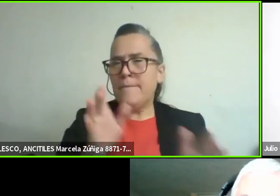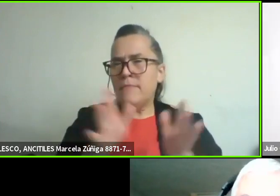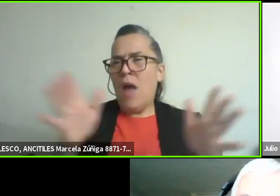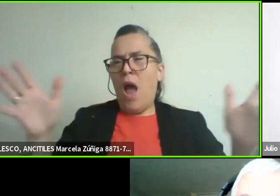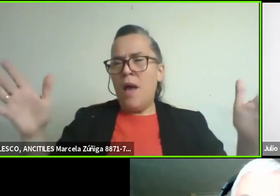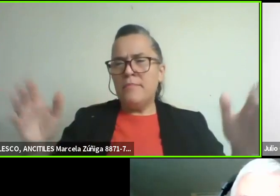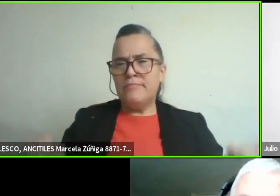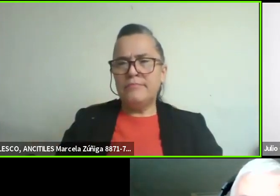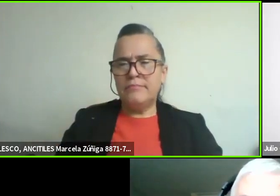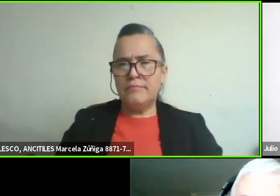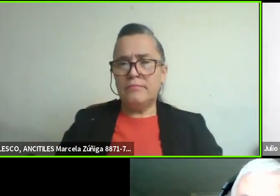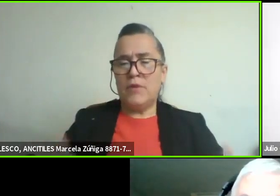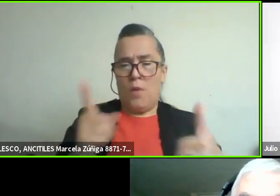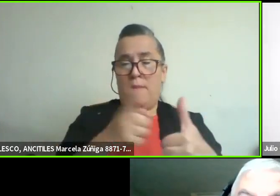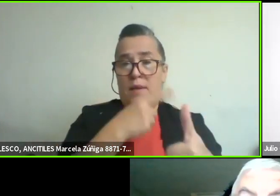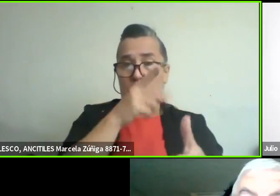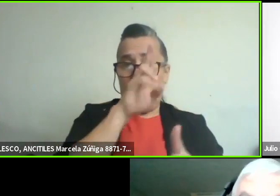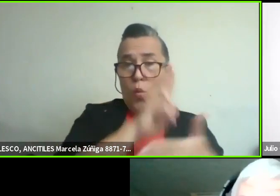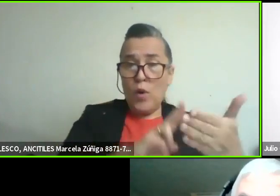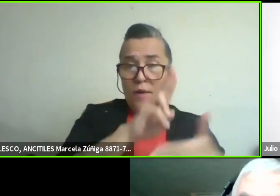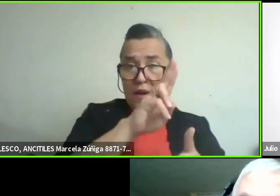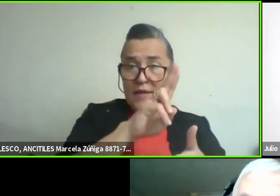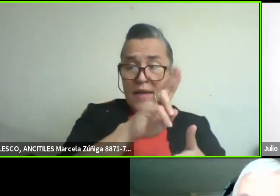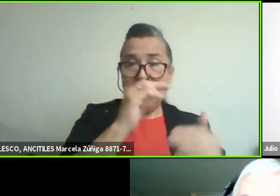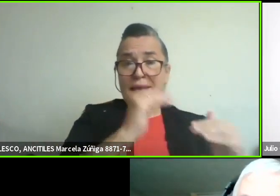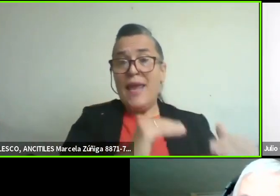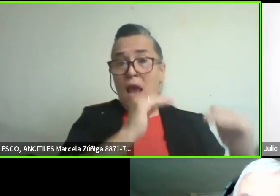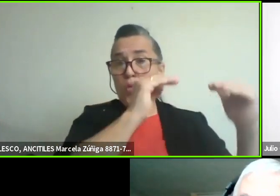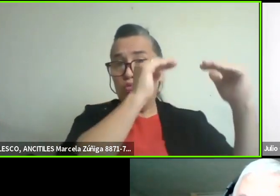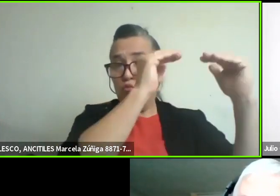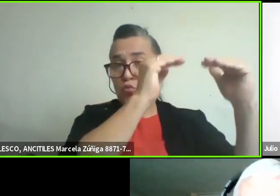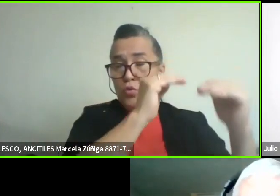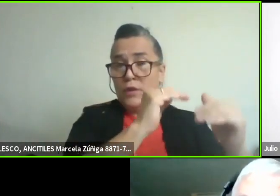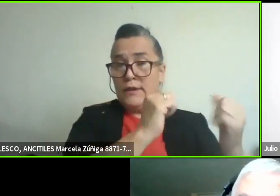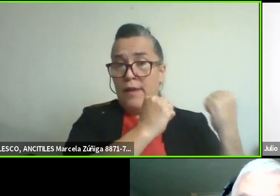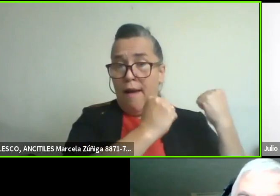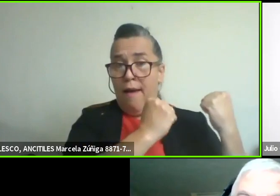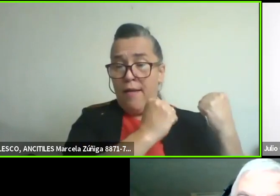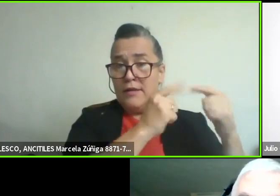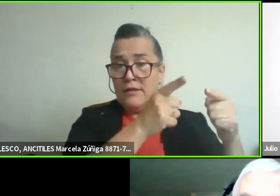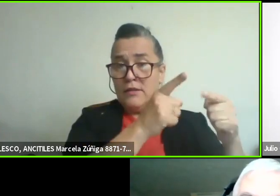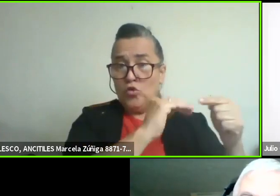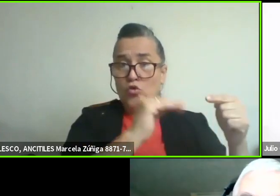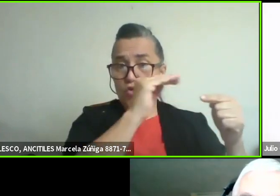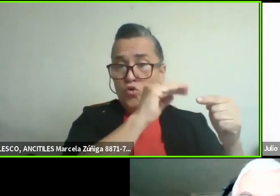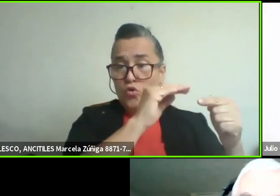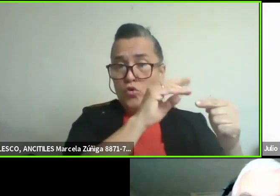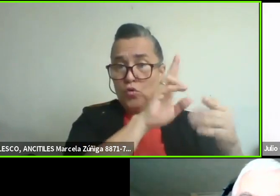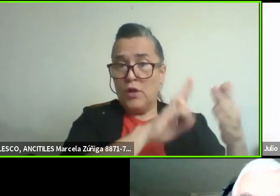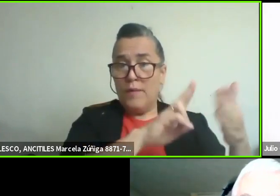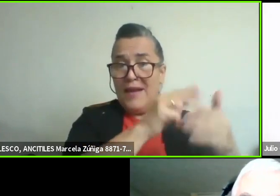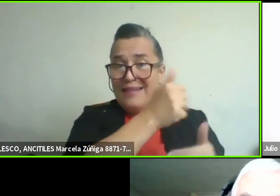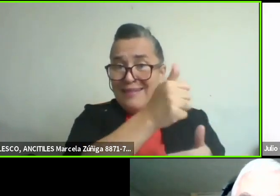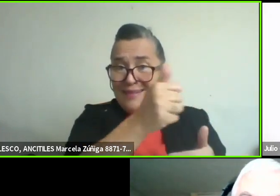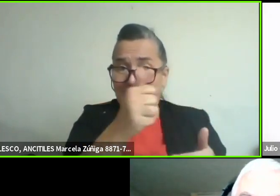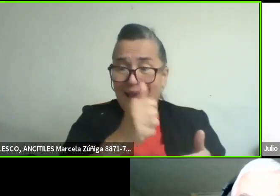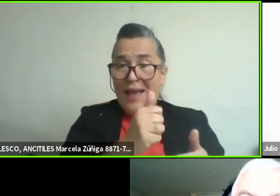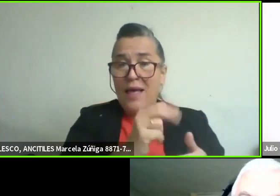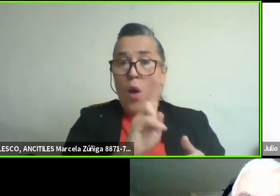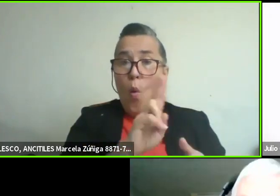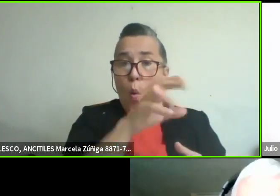que las universidades y las autoridades universitarias las autoridades superiores y las autoridades de cada unidad académica